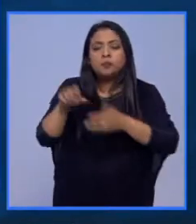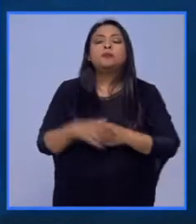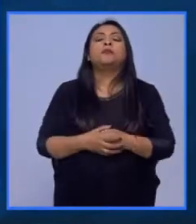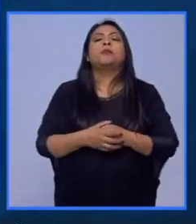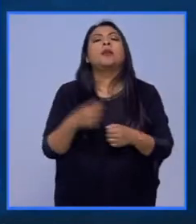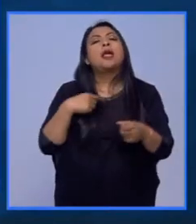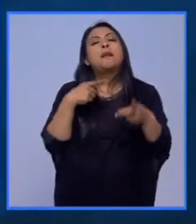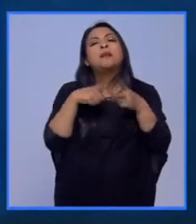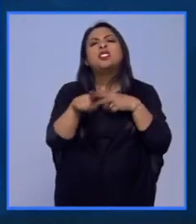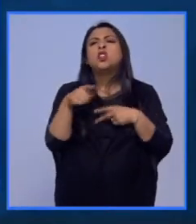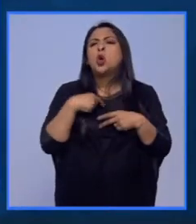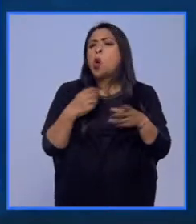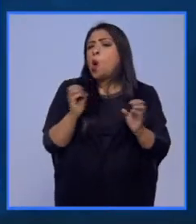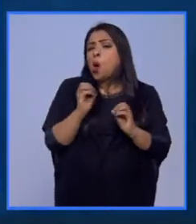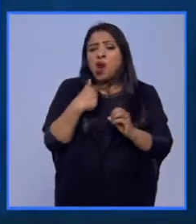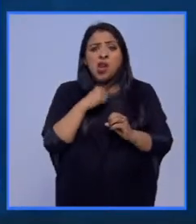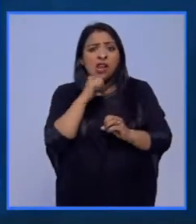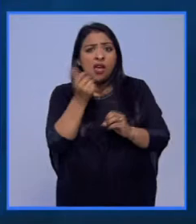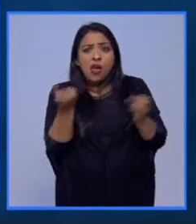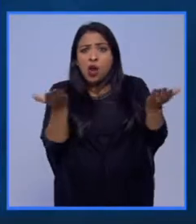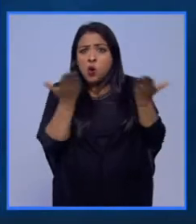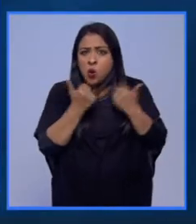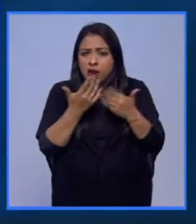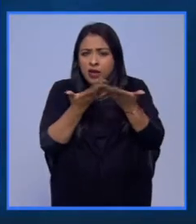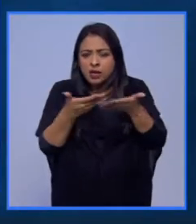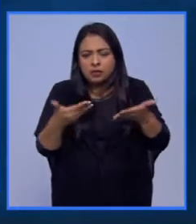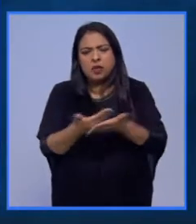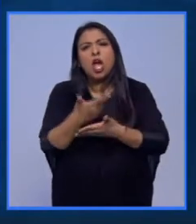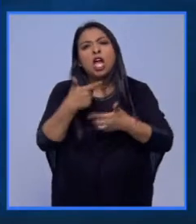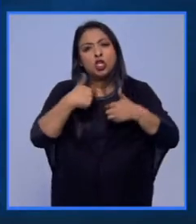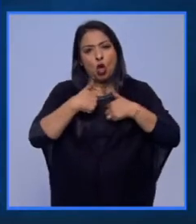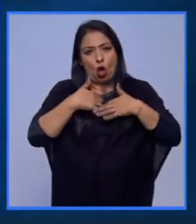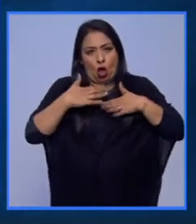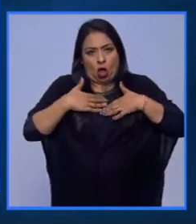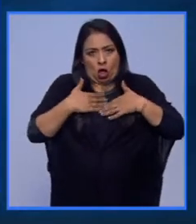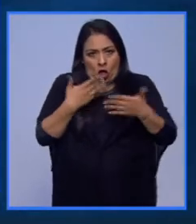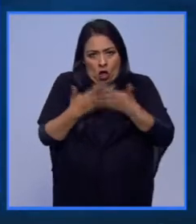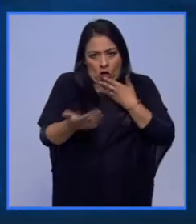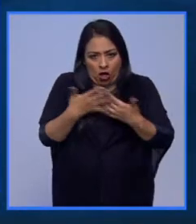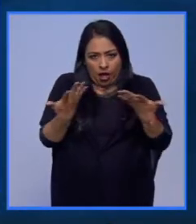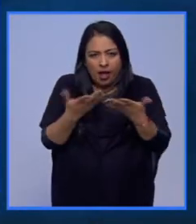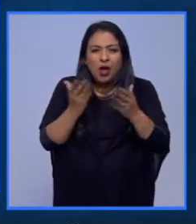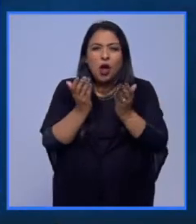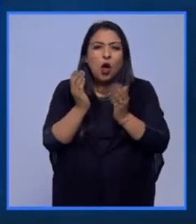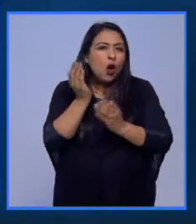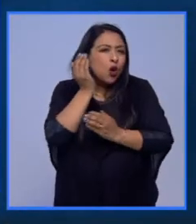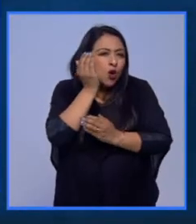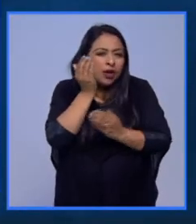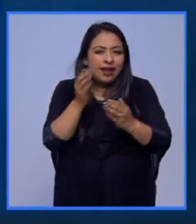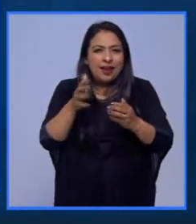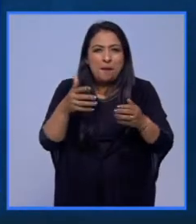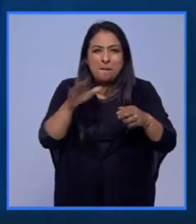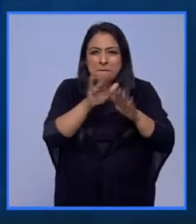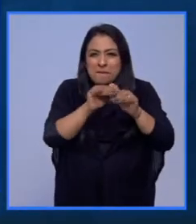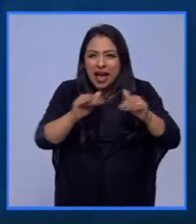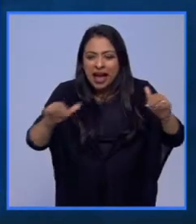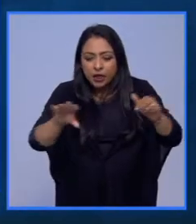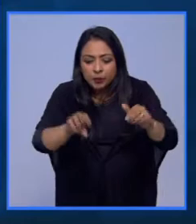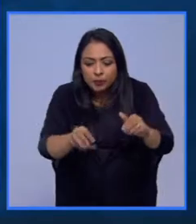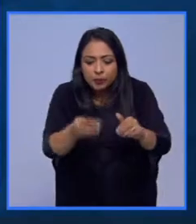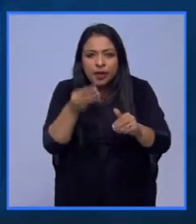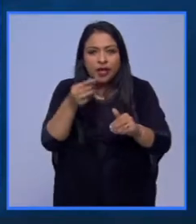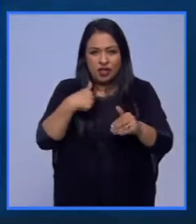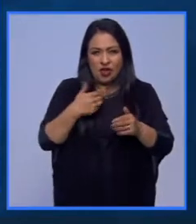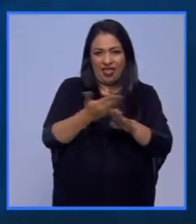Empezó porque no tenía ninguno. Y entonces tuve que hacer uno yo personalmente con conchitas que recogí de cuando